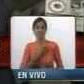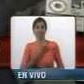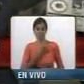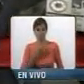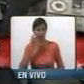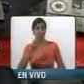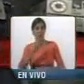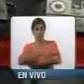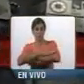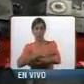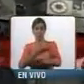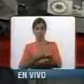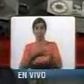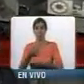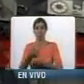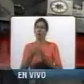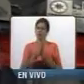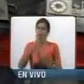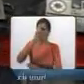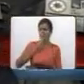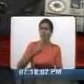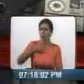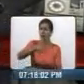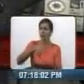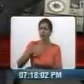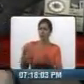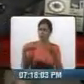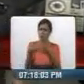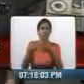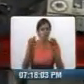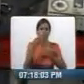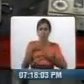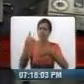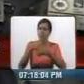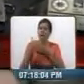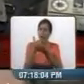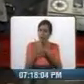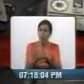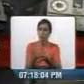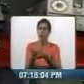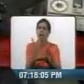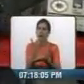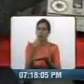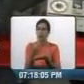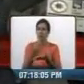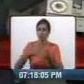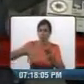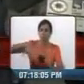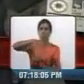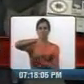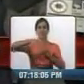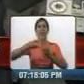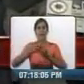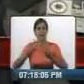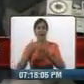conducta ciudadana. Bueno, que tengamos respeto por ello y ayudemos a armar un escenario de